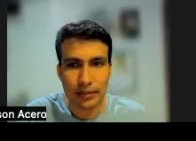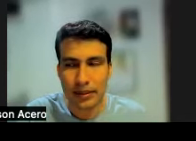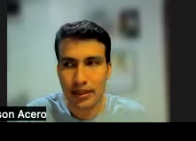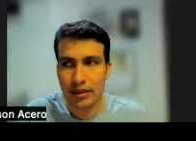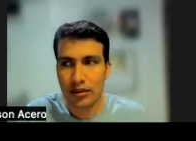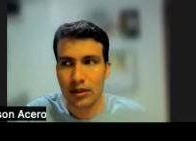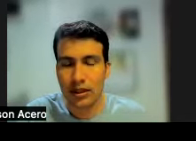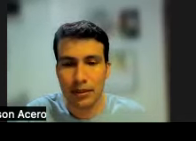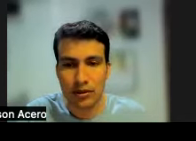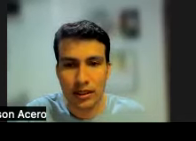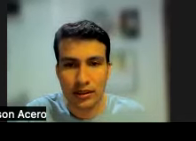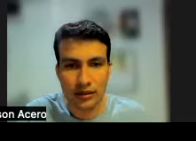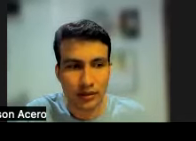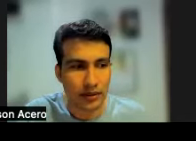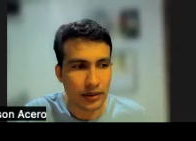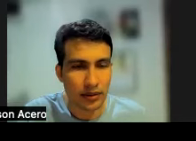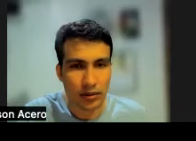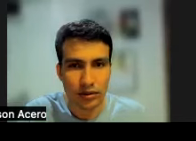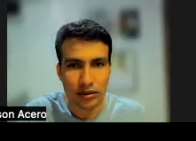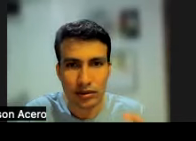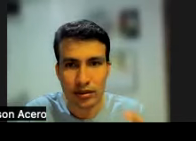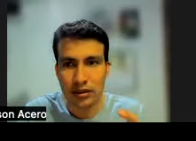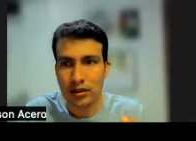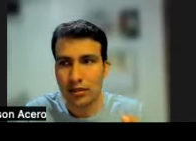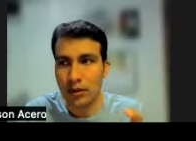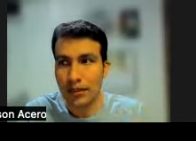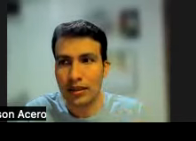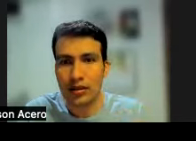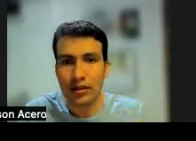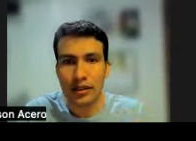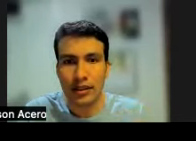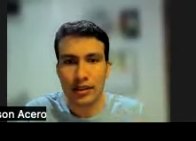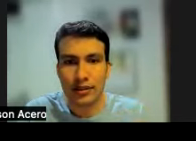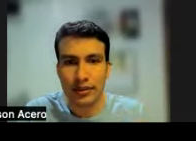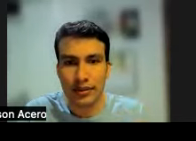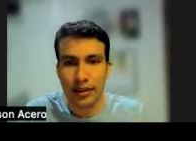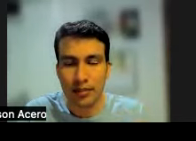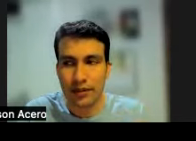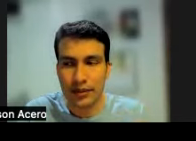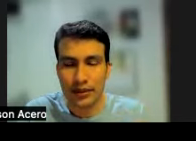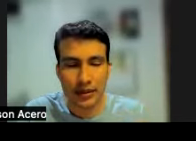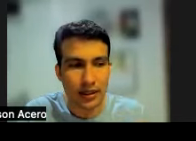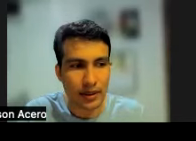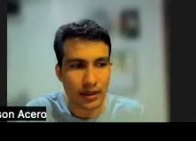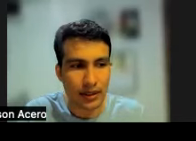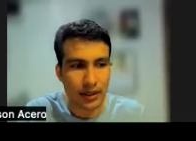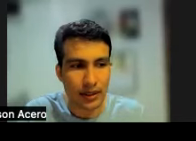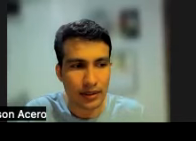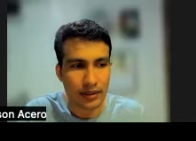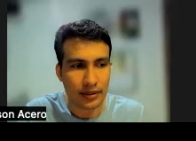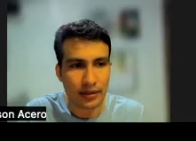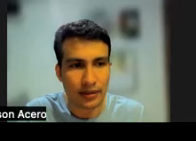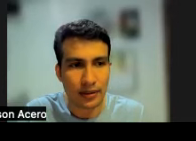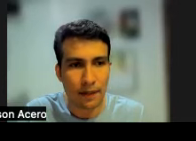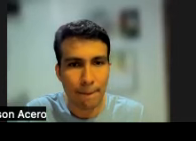a darle play y yo voy a ir pausando en esos momentos donde queremos enfatizar las